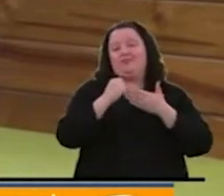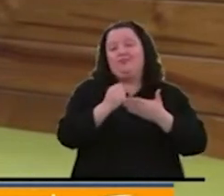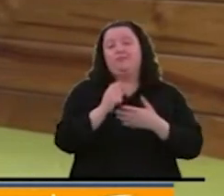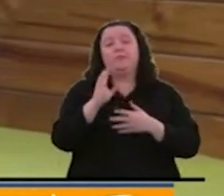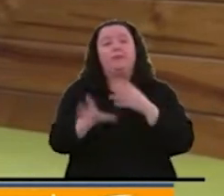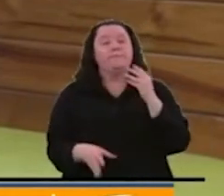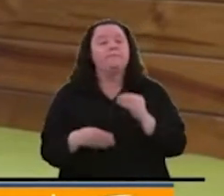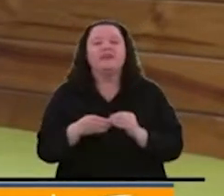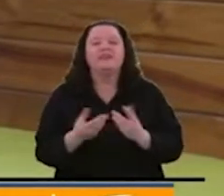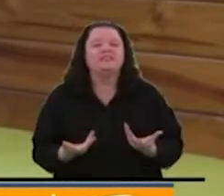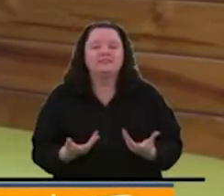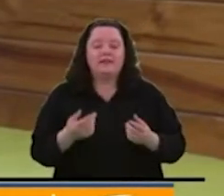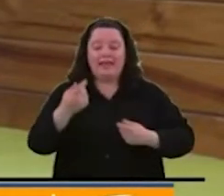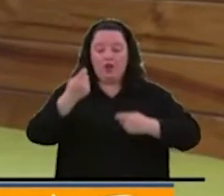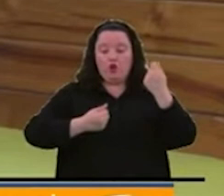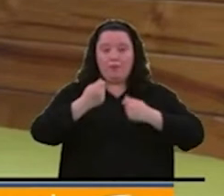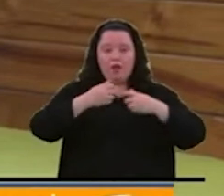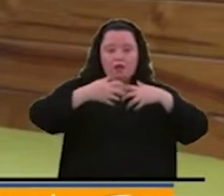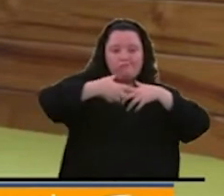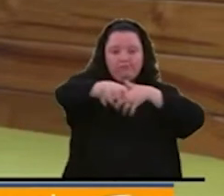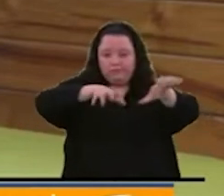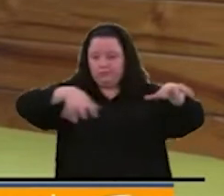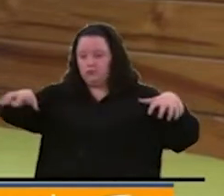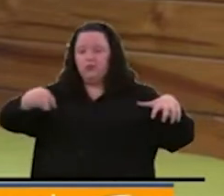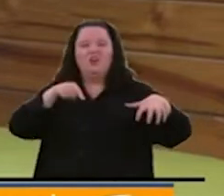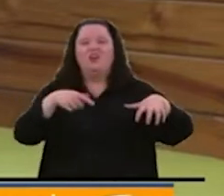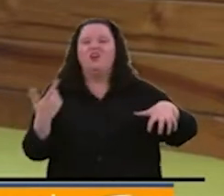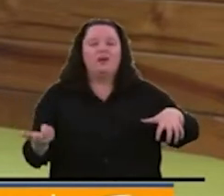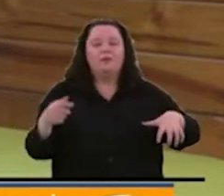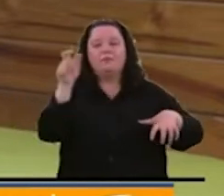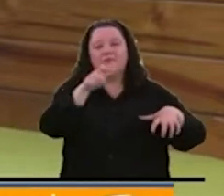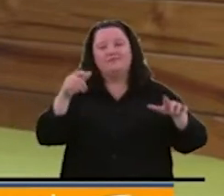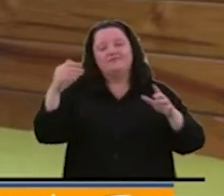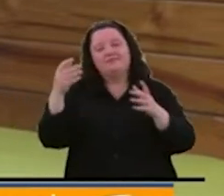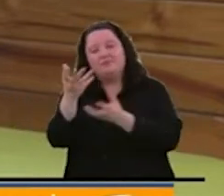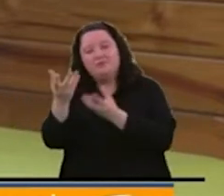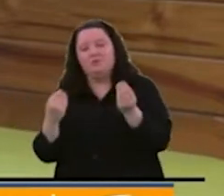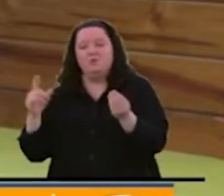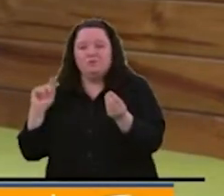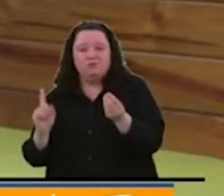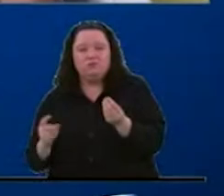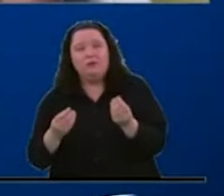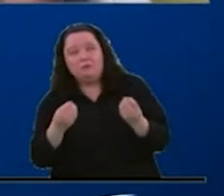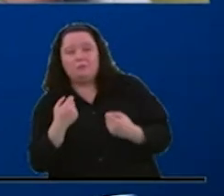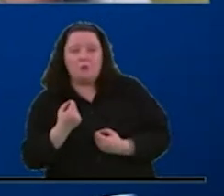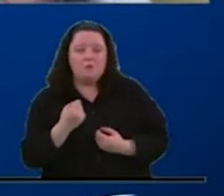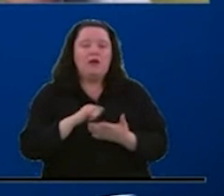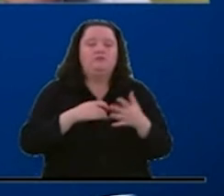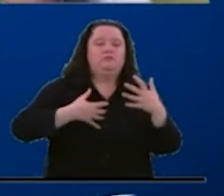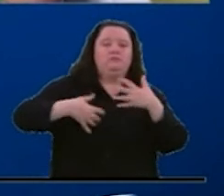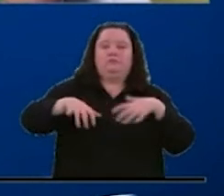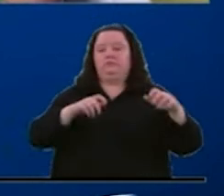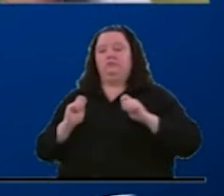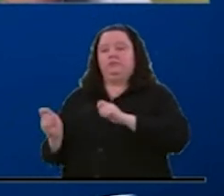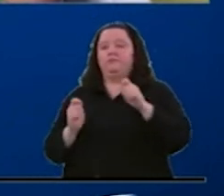todo la distribución económica en las clases menos favorecidas. Equilibrar la balanza